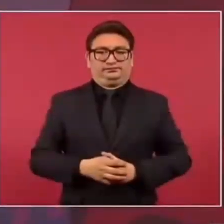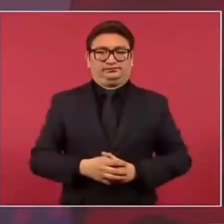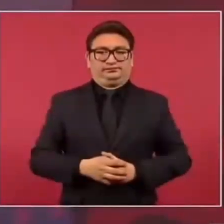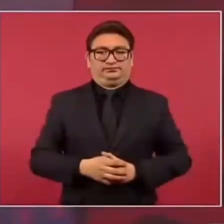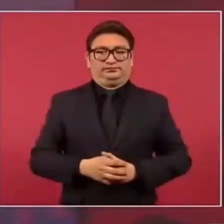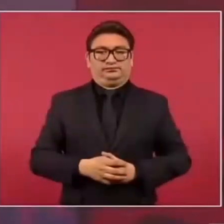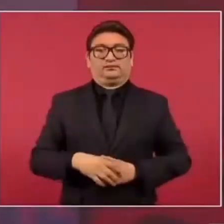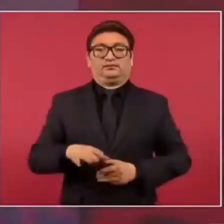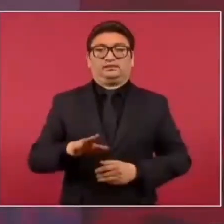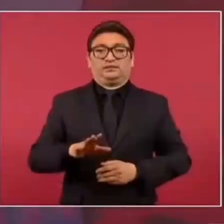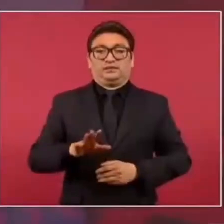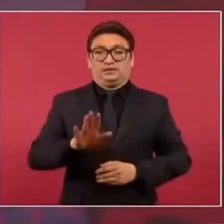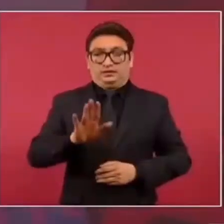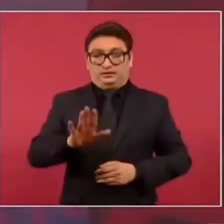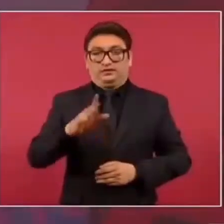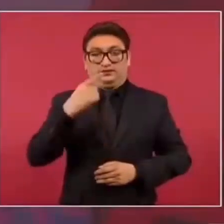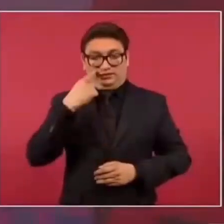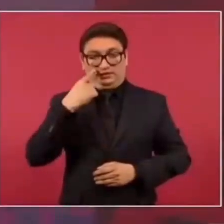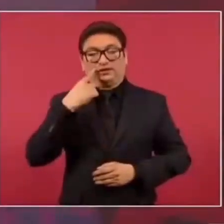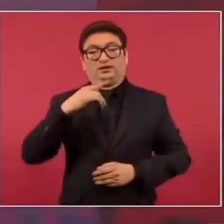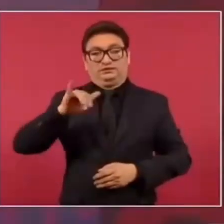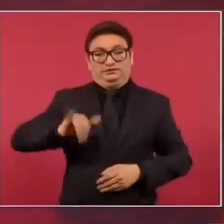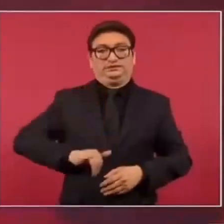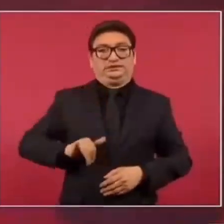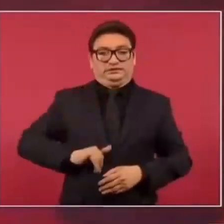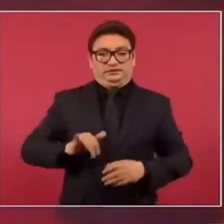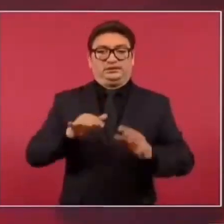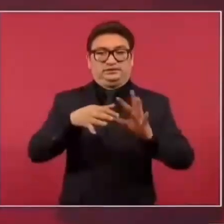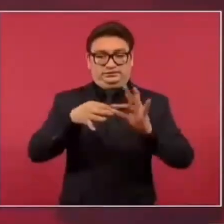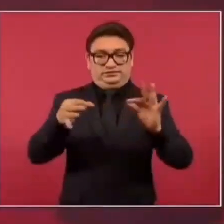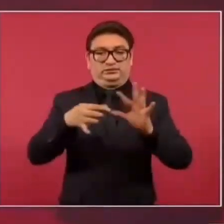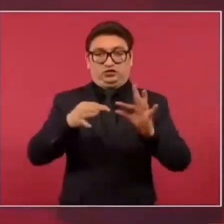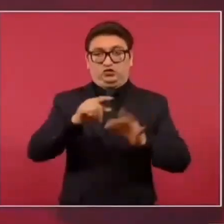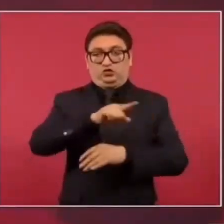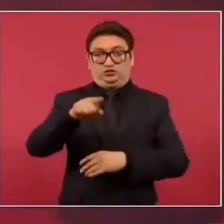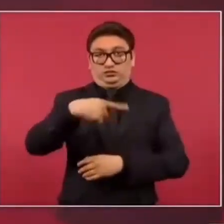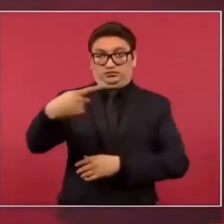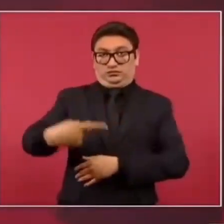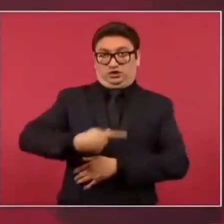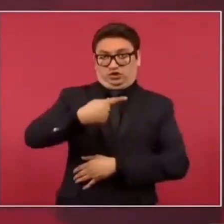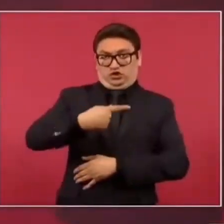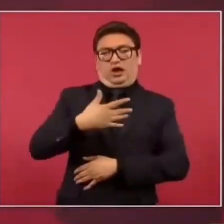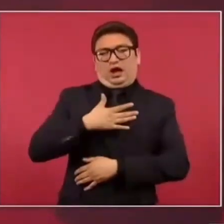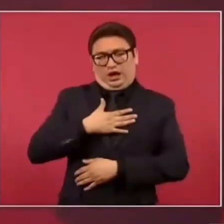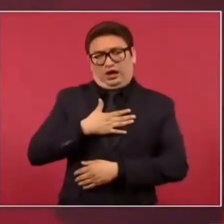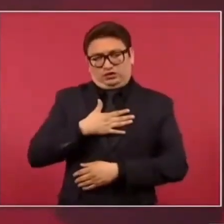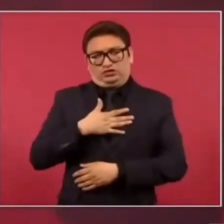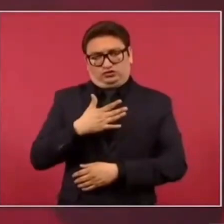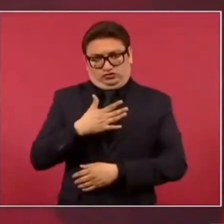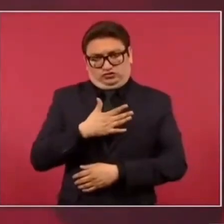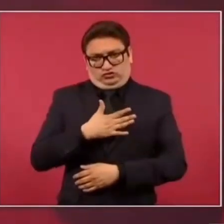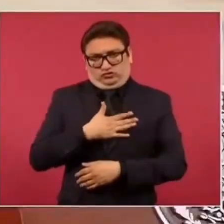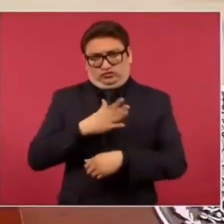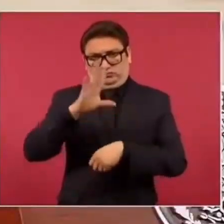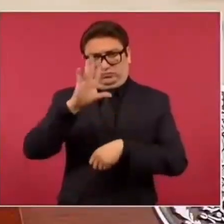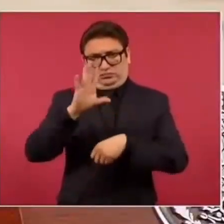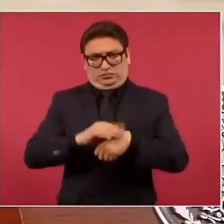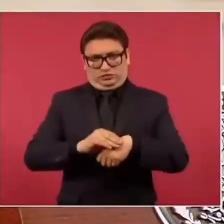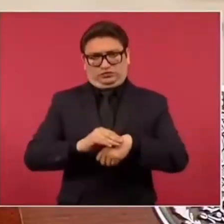entonces... Entonces, es que es muy interesante. O sea, esto ustedes me preguntan y a mí me permite